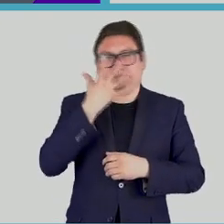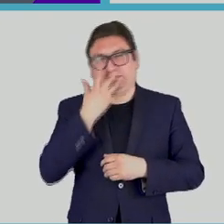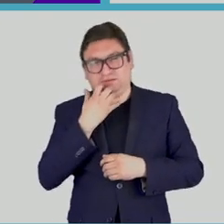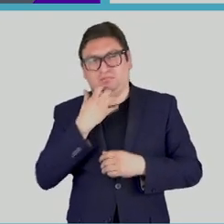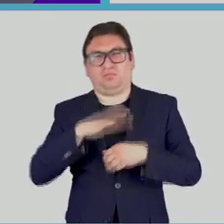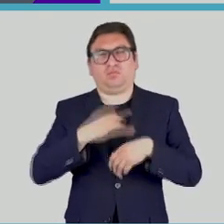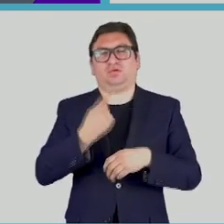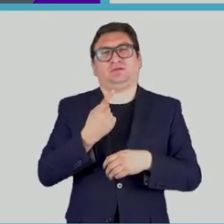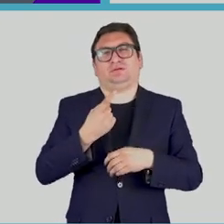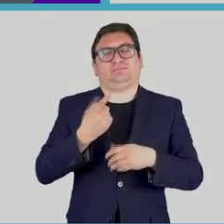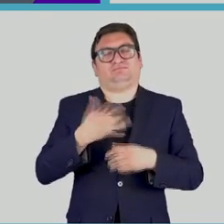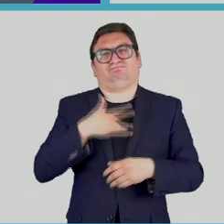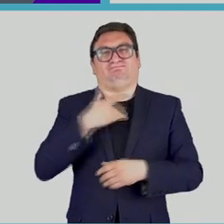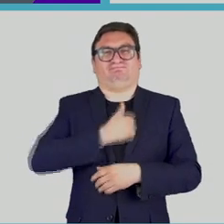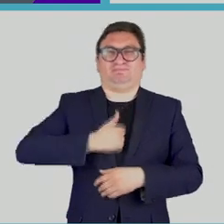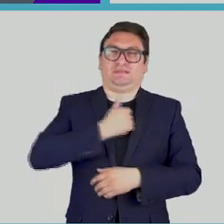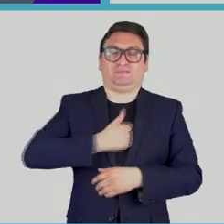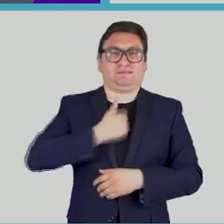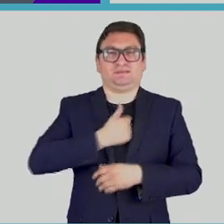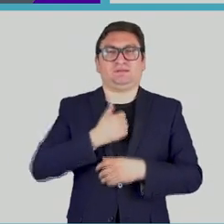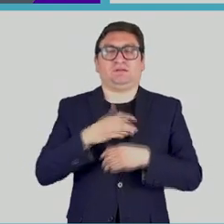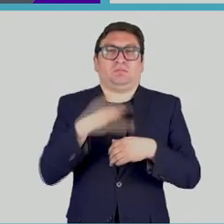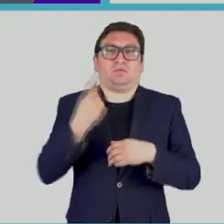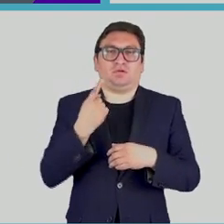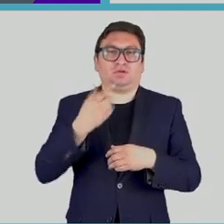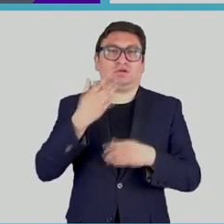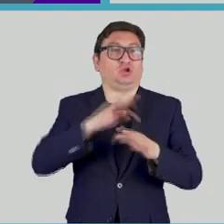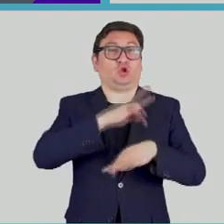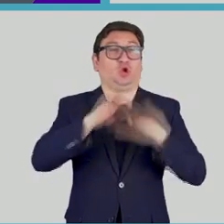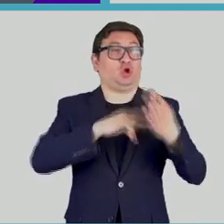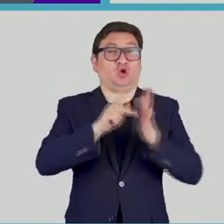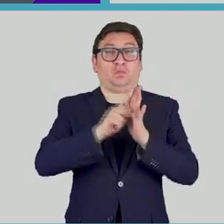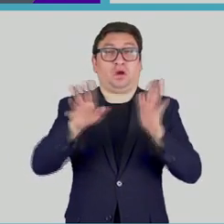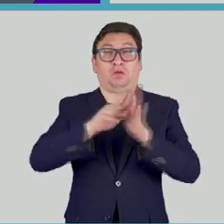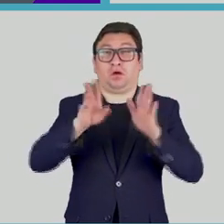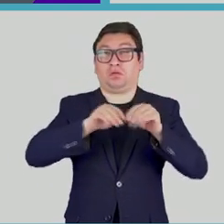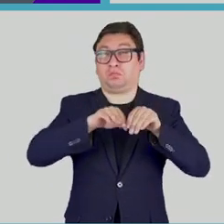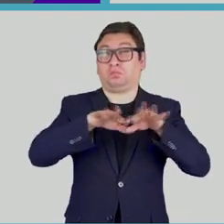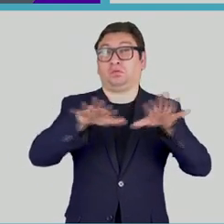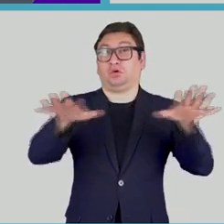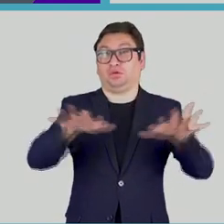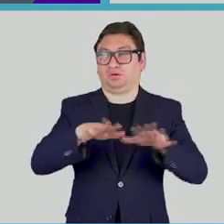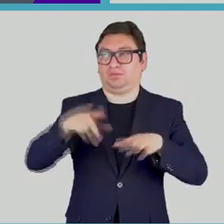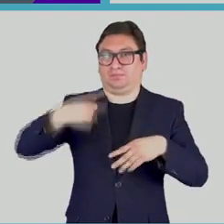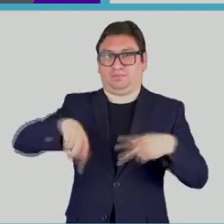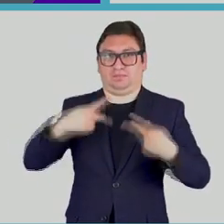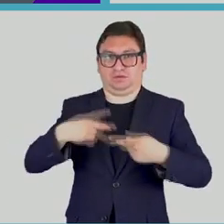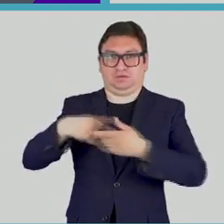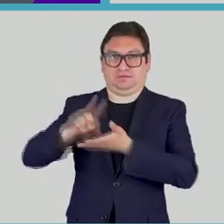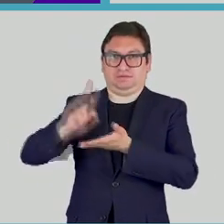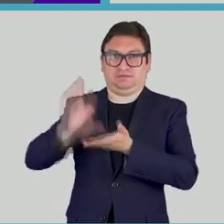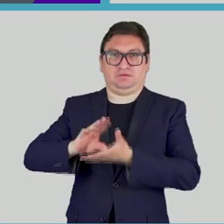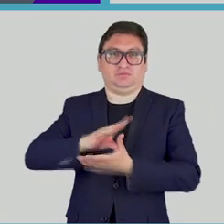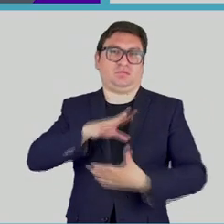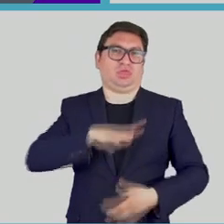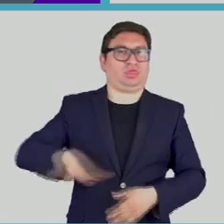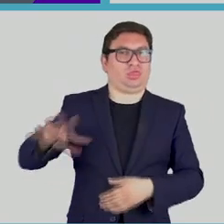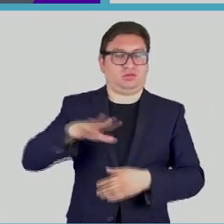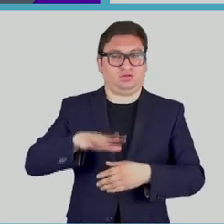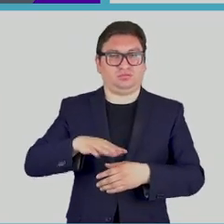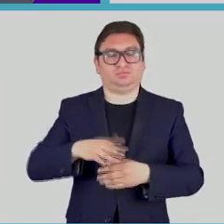tristeza que desgraciadamente todos los medios siempre hagan a un lado a los discapacitados